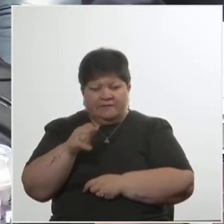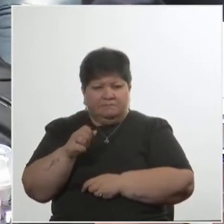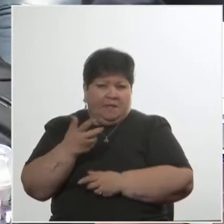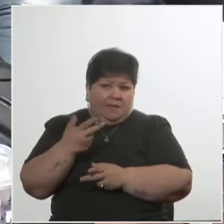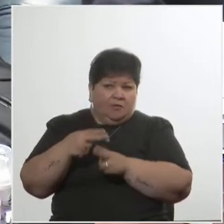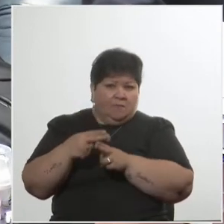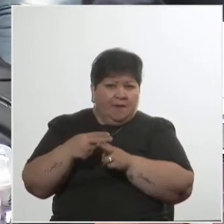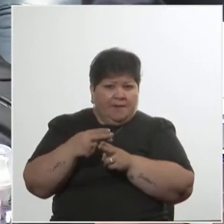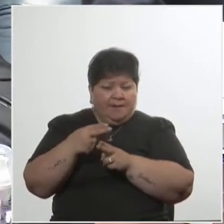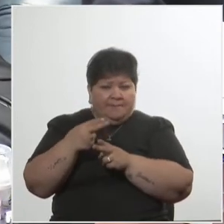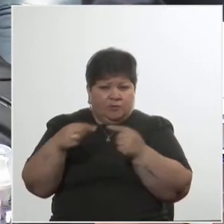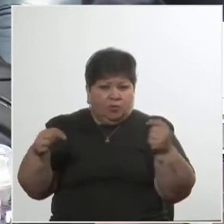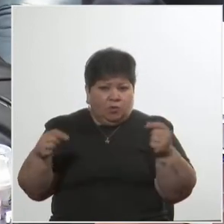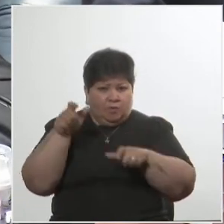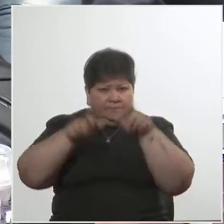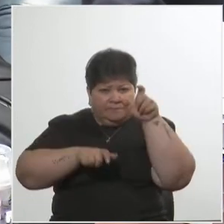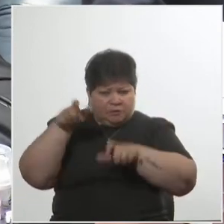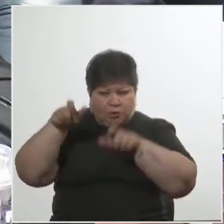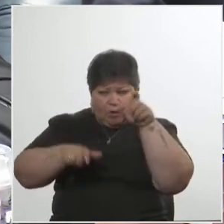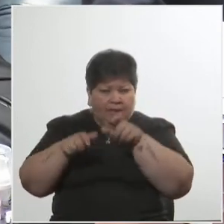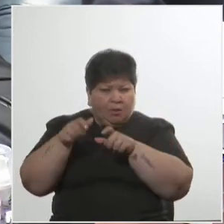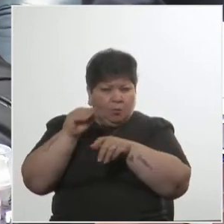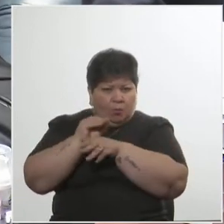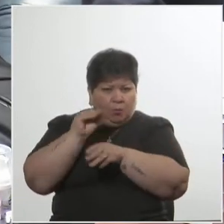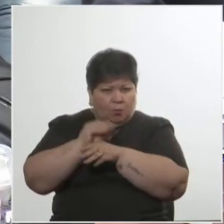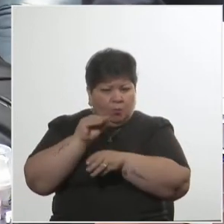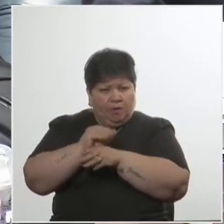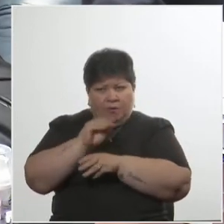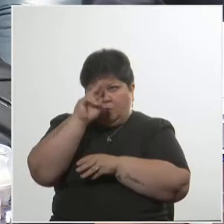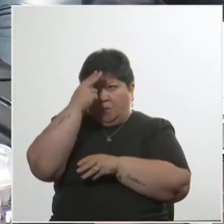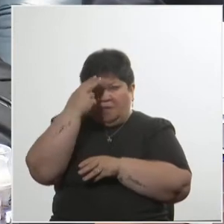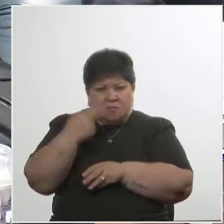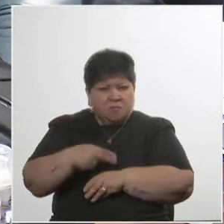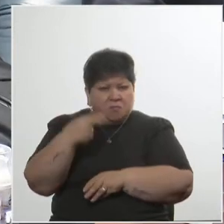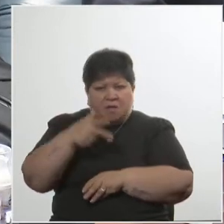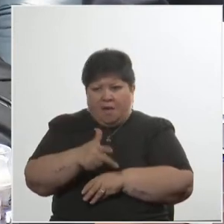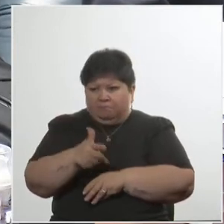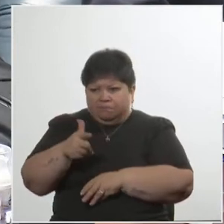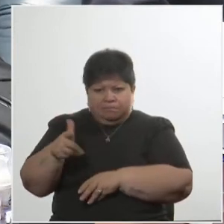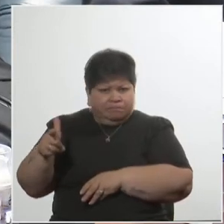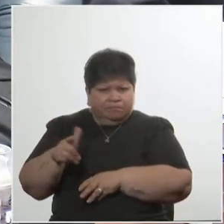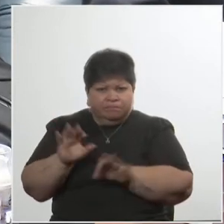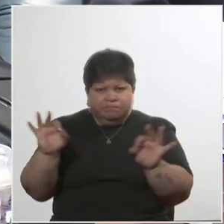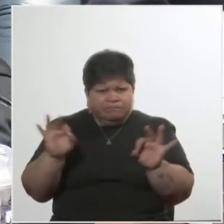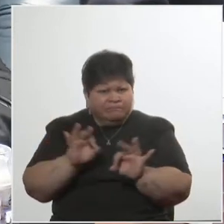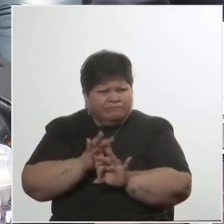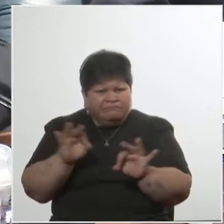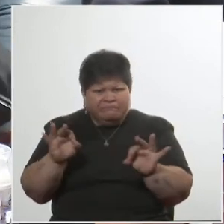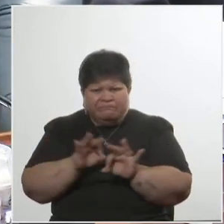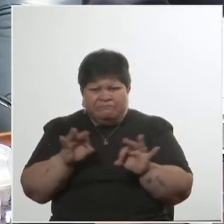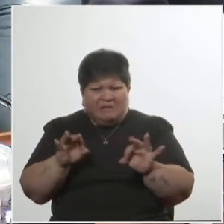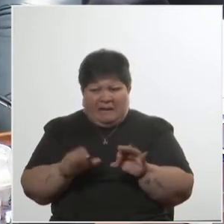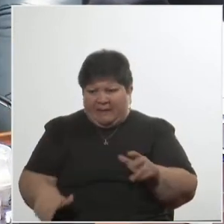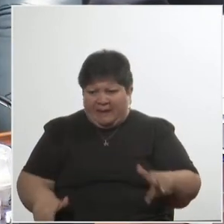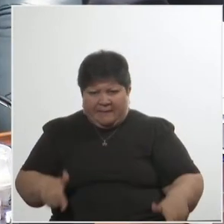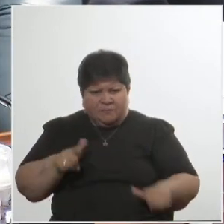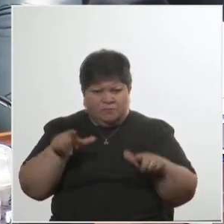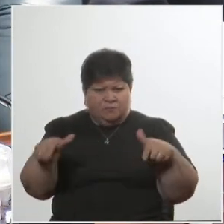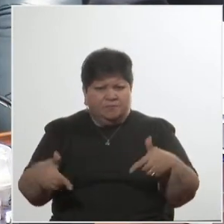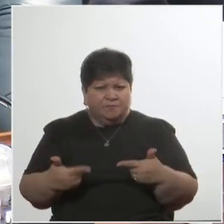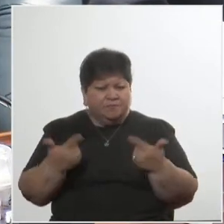cultura que en ningún caso empuñó en arma hacia ningún sentido y